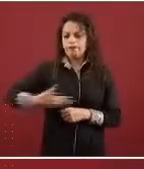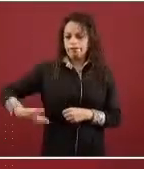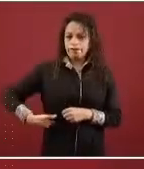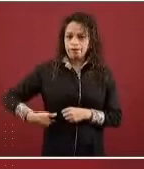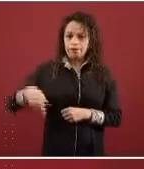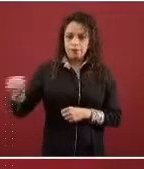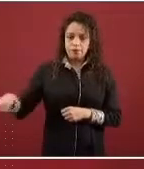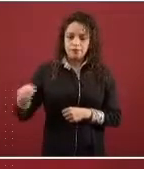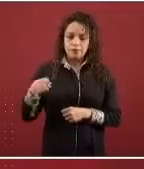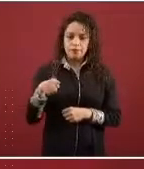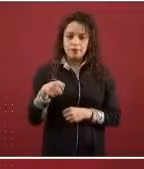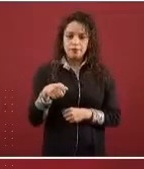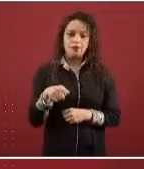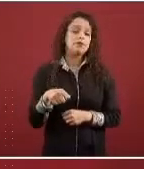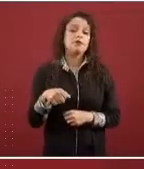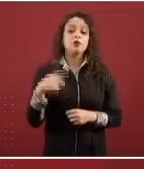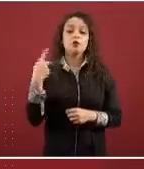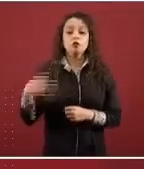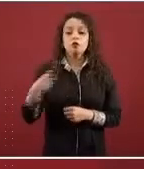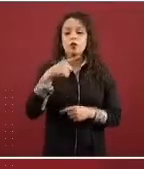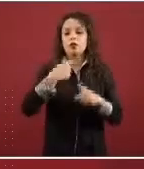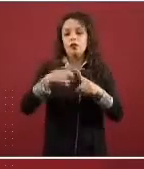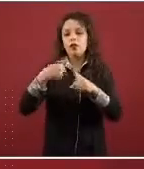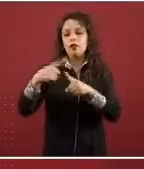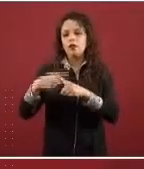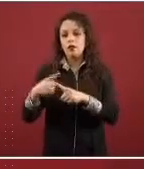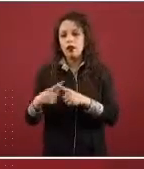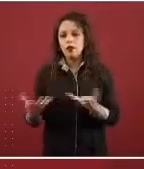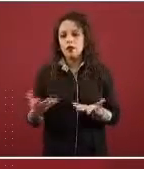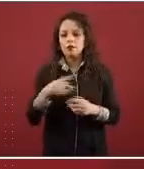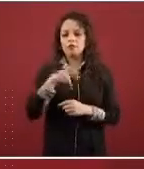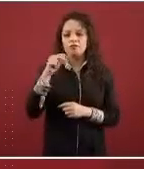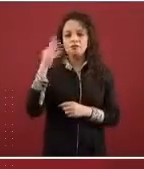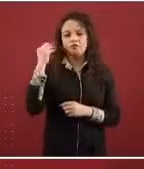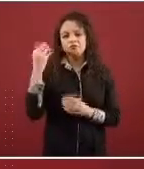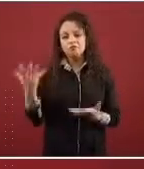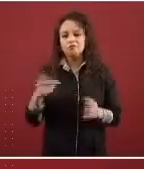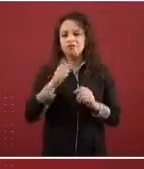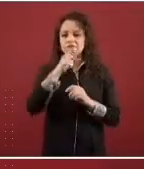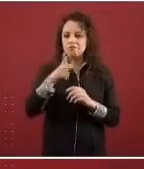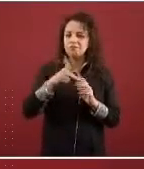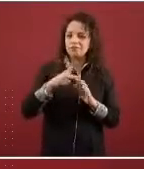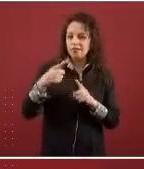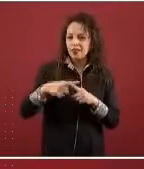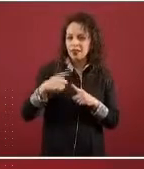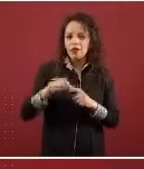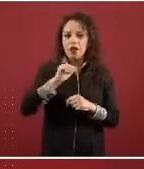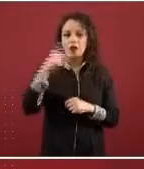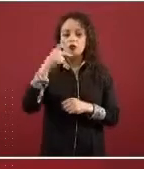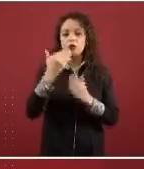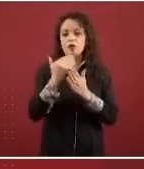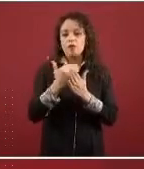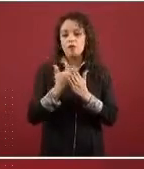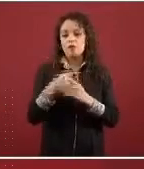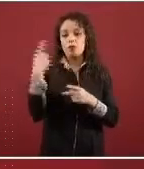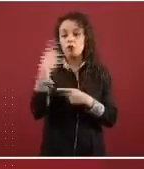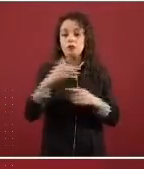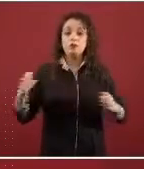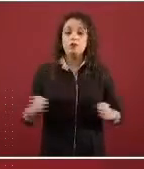República, los medios de comunicación para promover el cumplimiento de las medidas descritas en la declaratoria de emergencia.